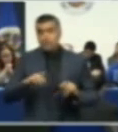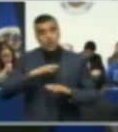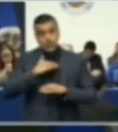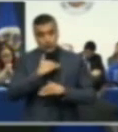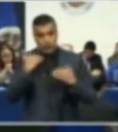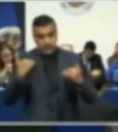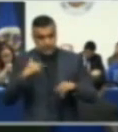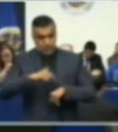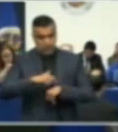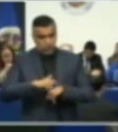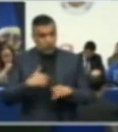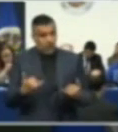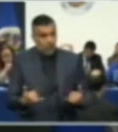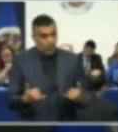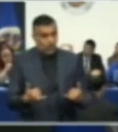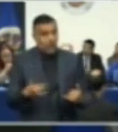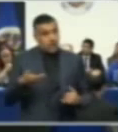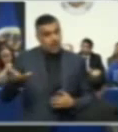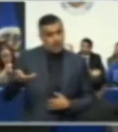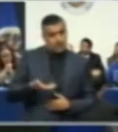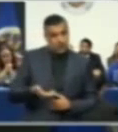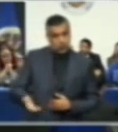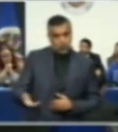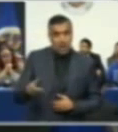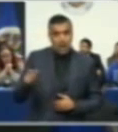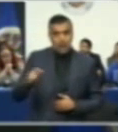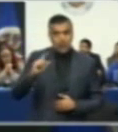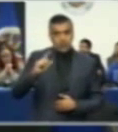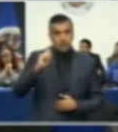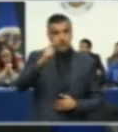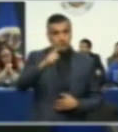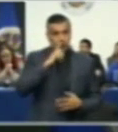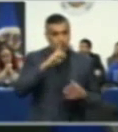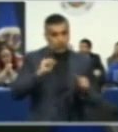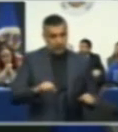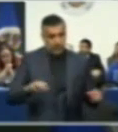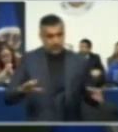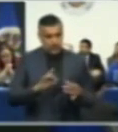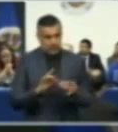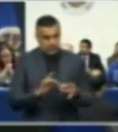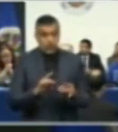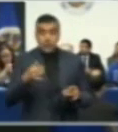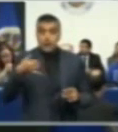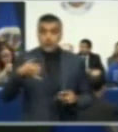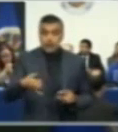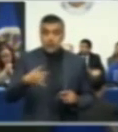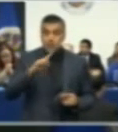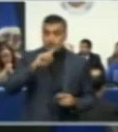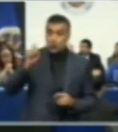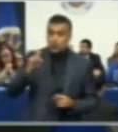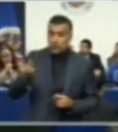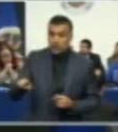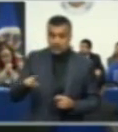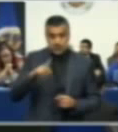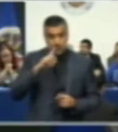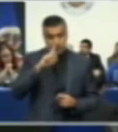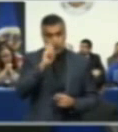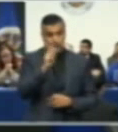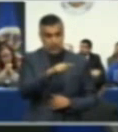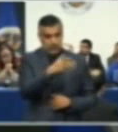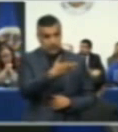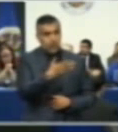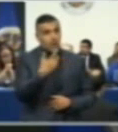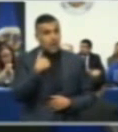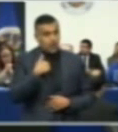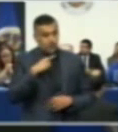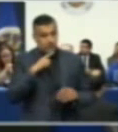momento, ahora también, y la invitación a que posteriormente lo pudieran hacer. Y preguntarle al subprocurador, él